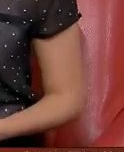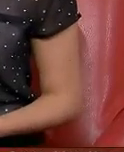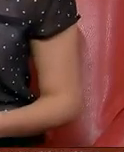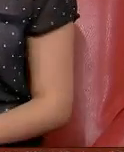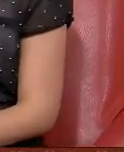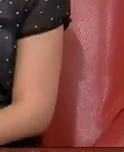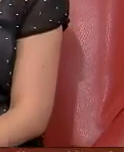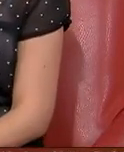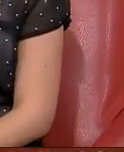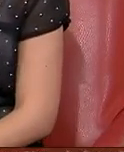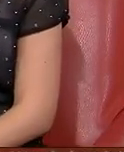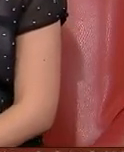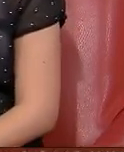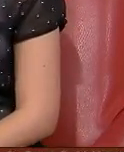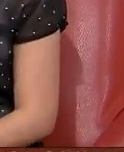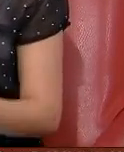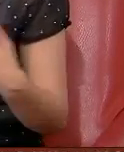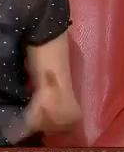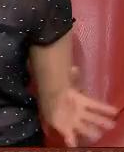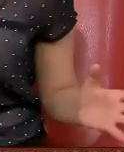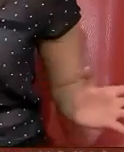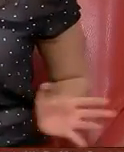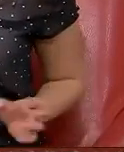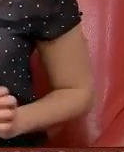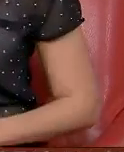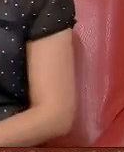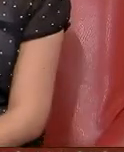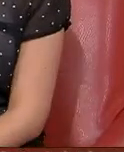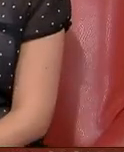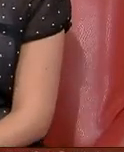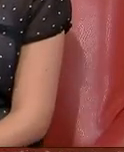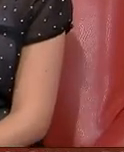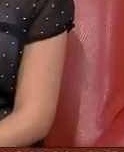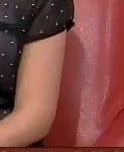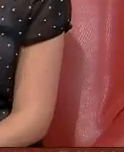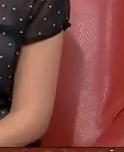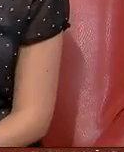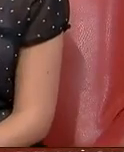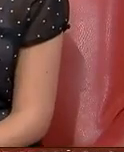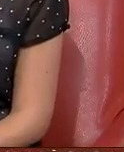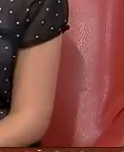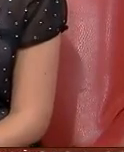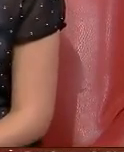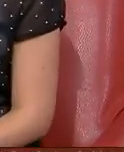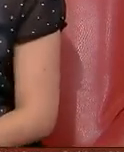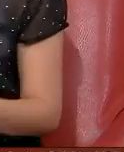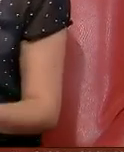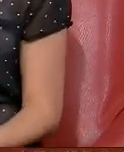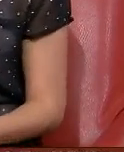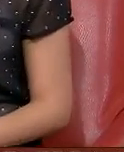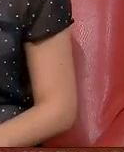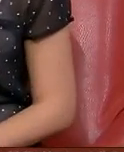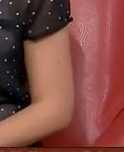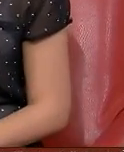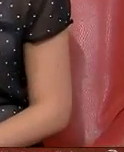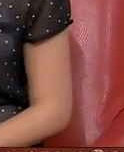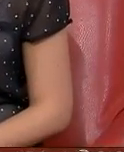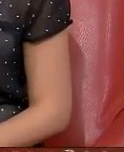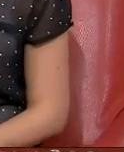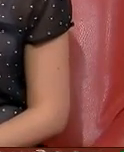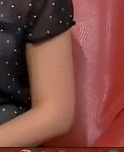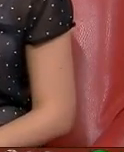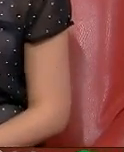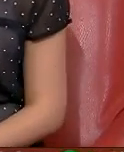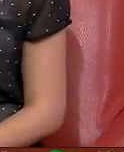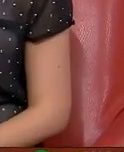y en otras ciencias. Y el espacio es todo un nuevo campo donde se pueden ahora desarrollar. Les deseamos toda la suerte y,